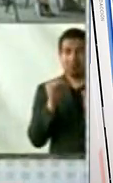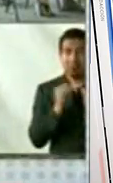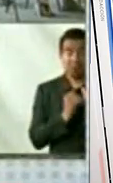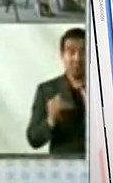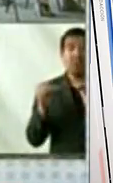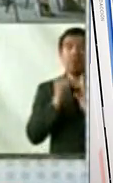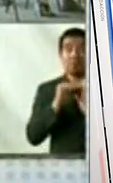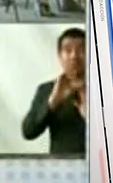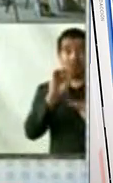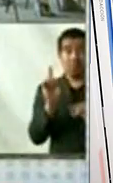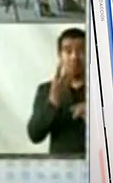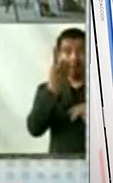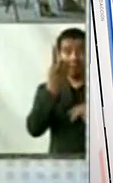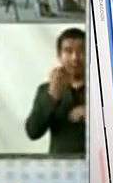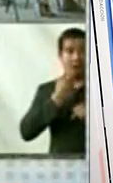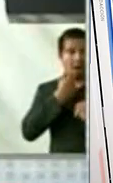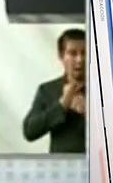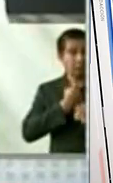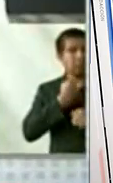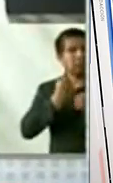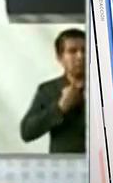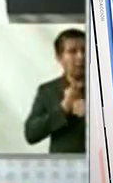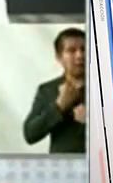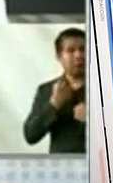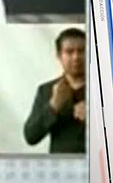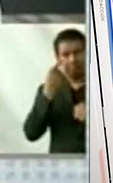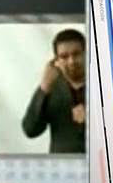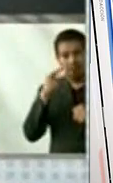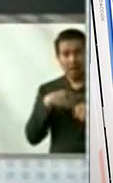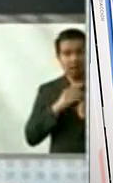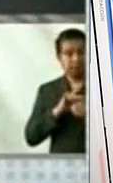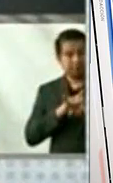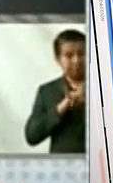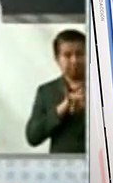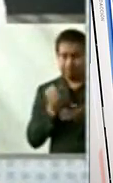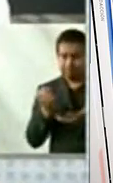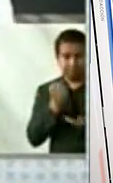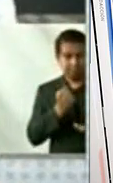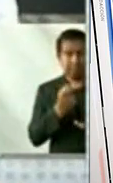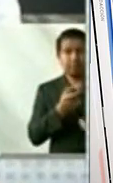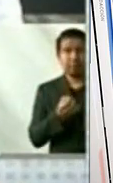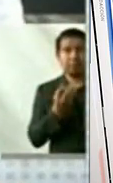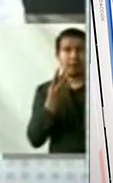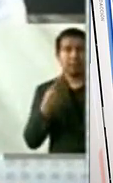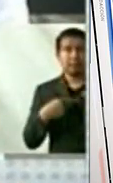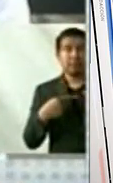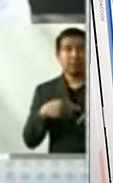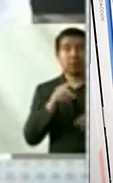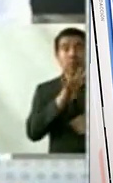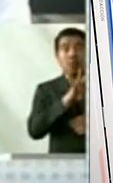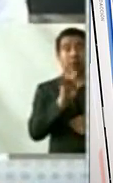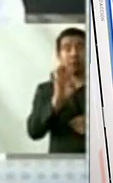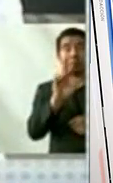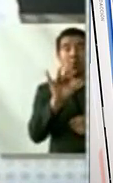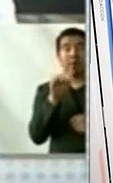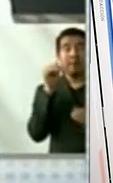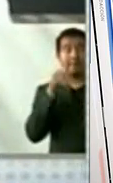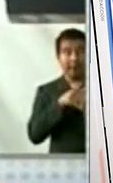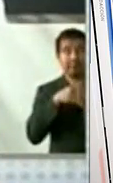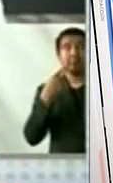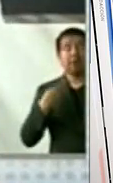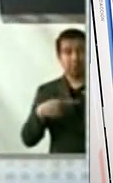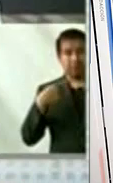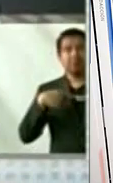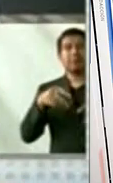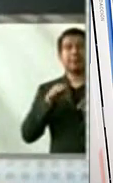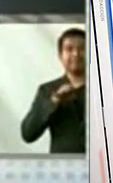conocemos: migración, drogas, seguridad. Ahora también, desde luego, cambio climático, la postura